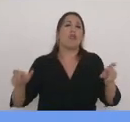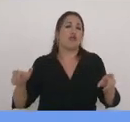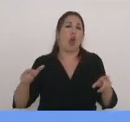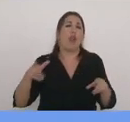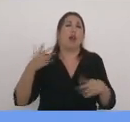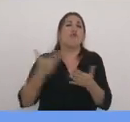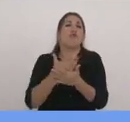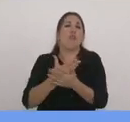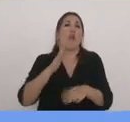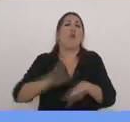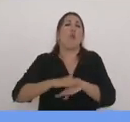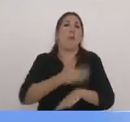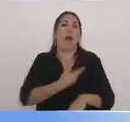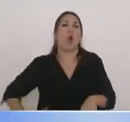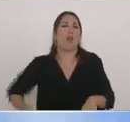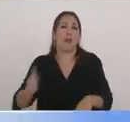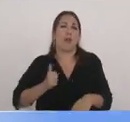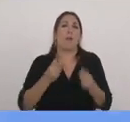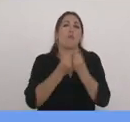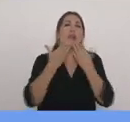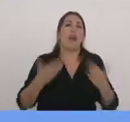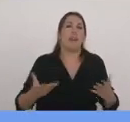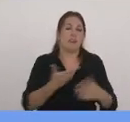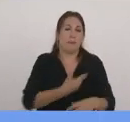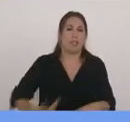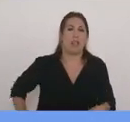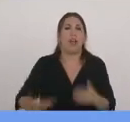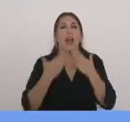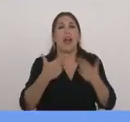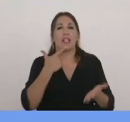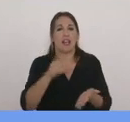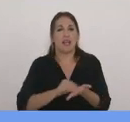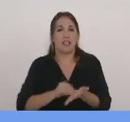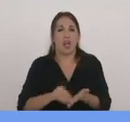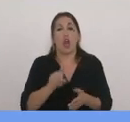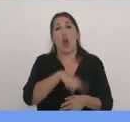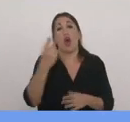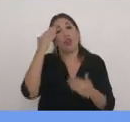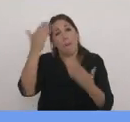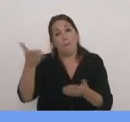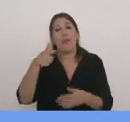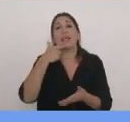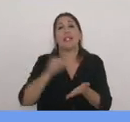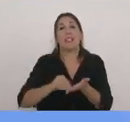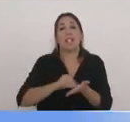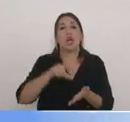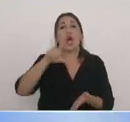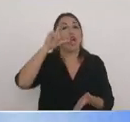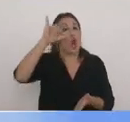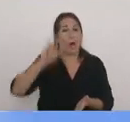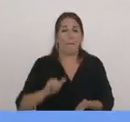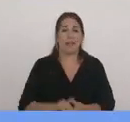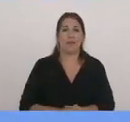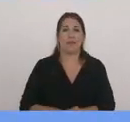dictadura. Muchas gracias, señora presidenta. Gracias, senadora. Para otro homenaje tiene la palabra senadora López Valverde.